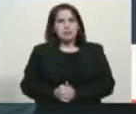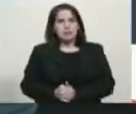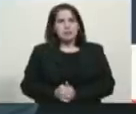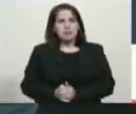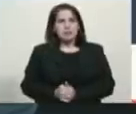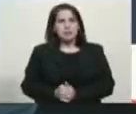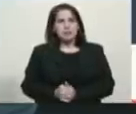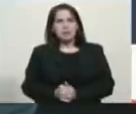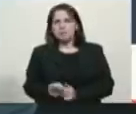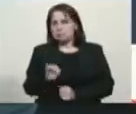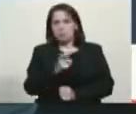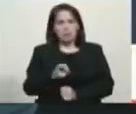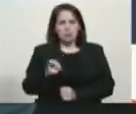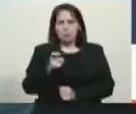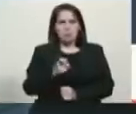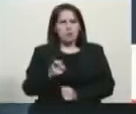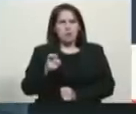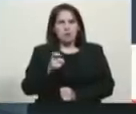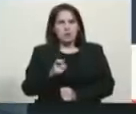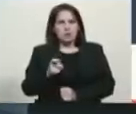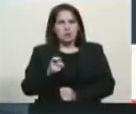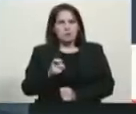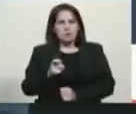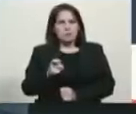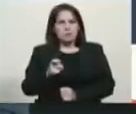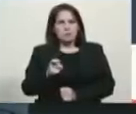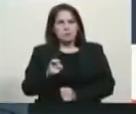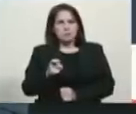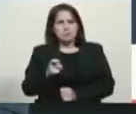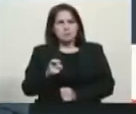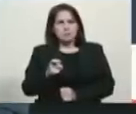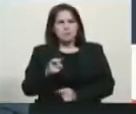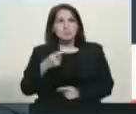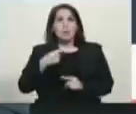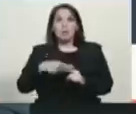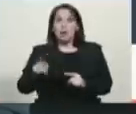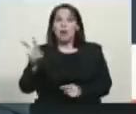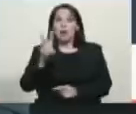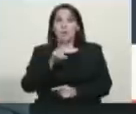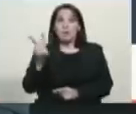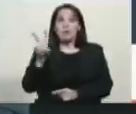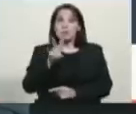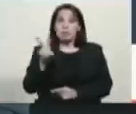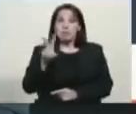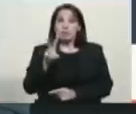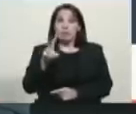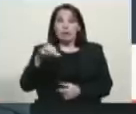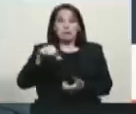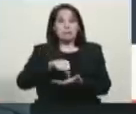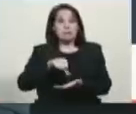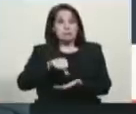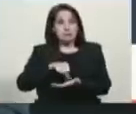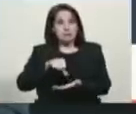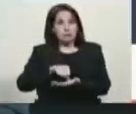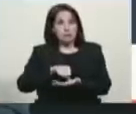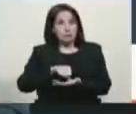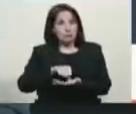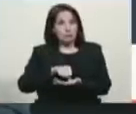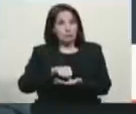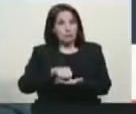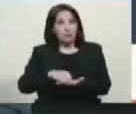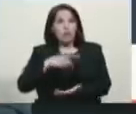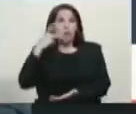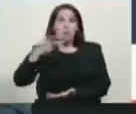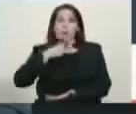no lo buscamos, no lo pedimos, pero Venezuela está hoy en el epicentro geopolítico